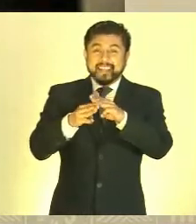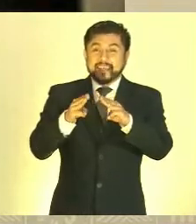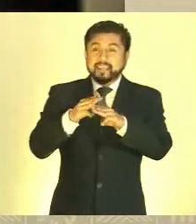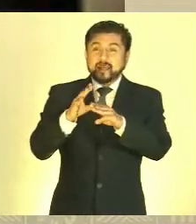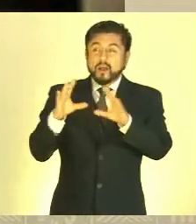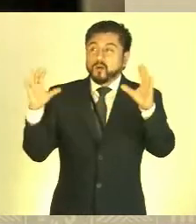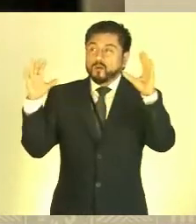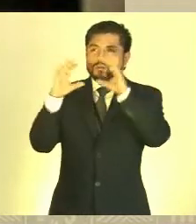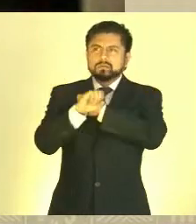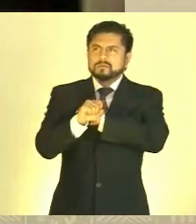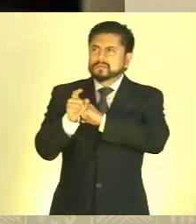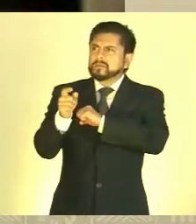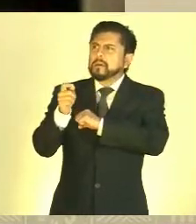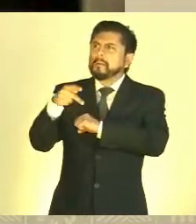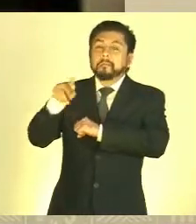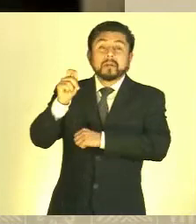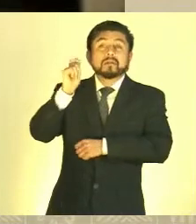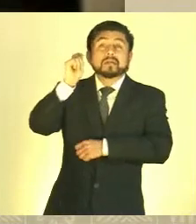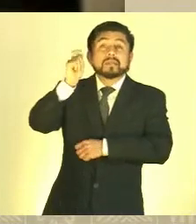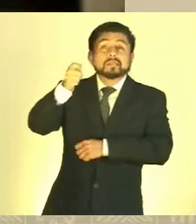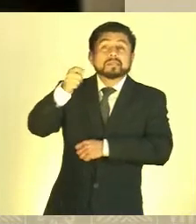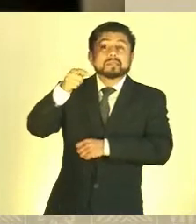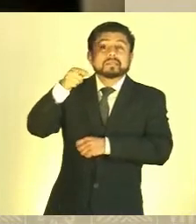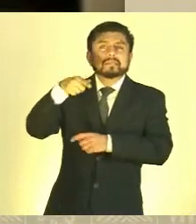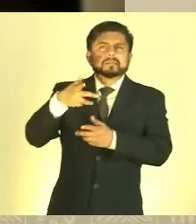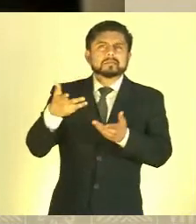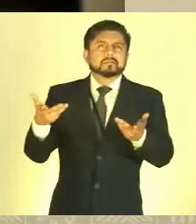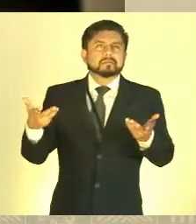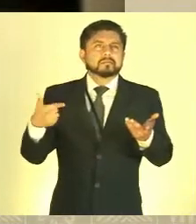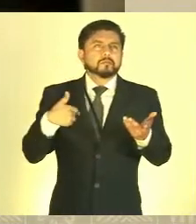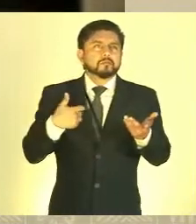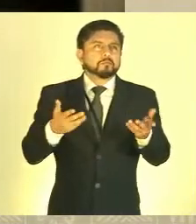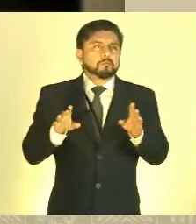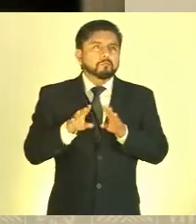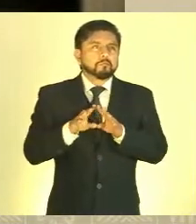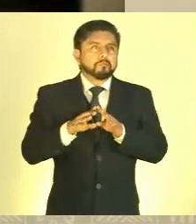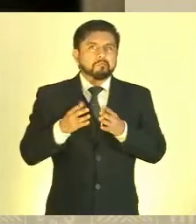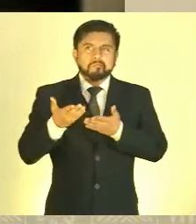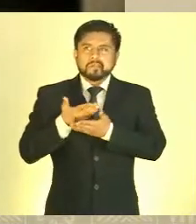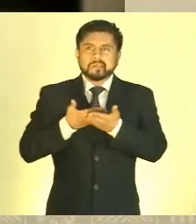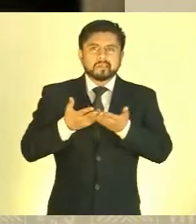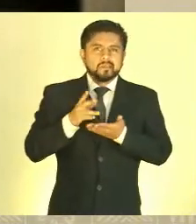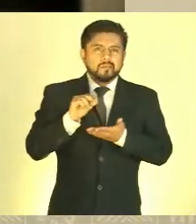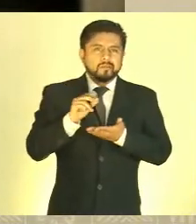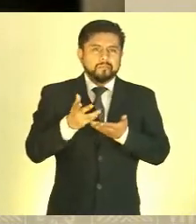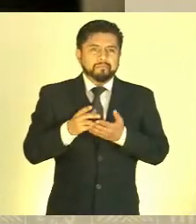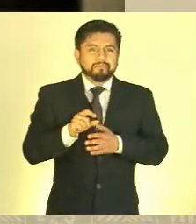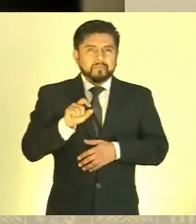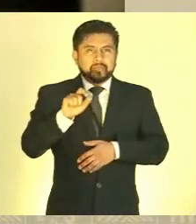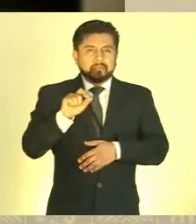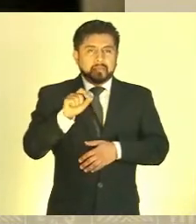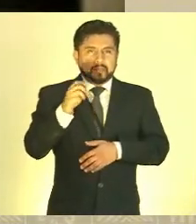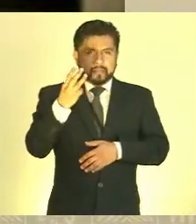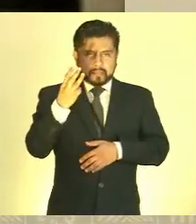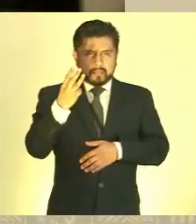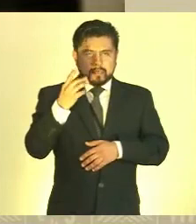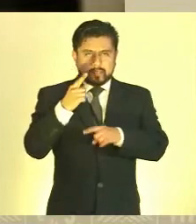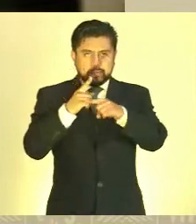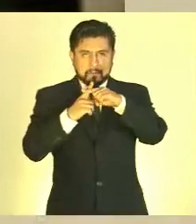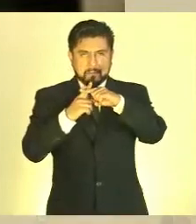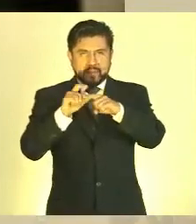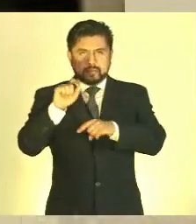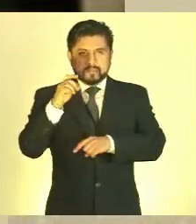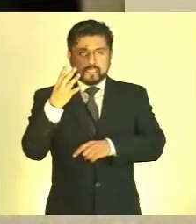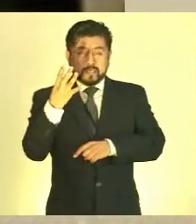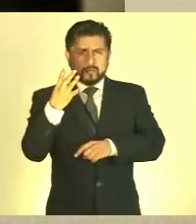de qué es, de qué está hecha. No interactúa con nosotros. Y 23 y 4 son 27. Falta